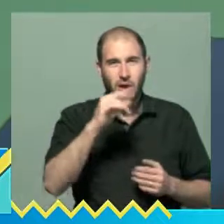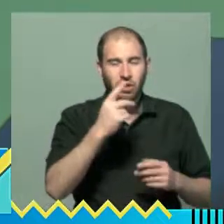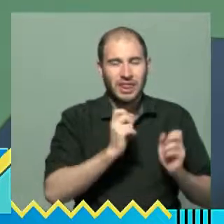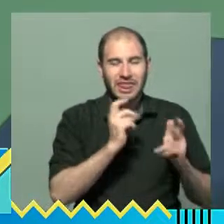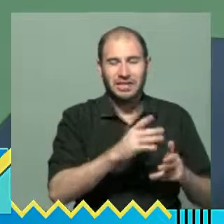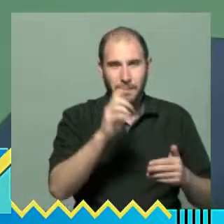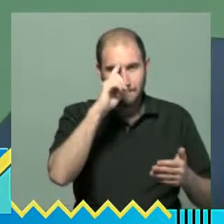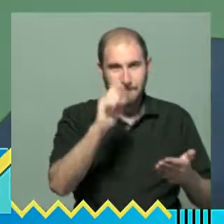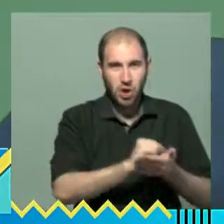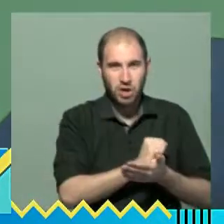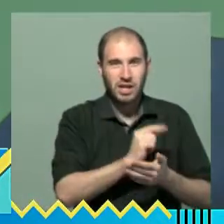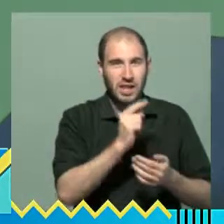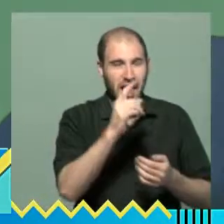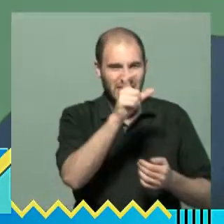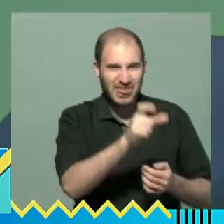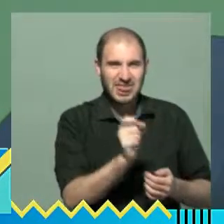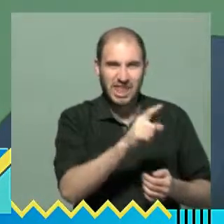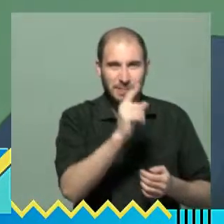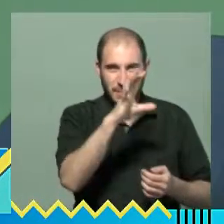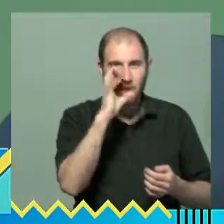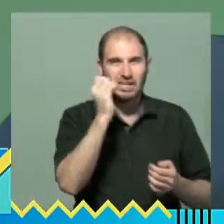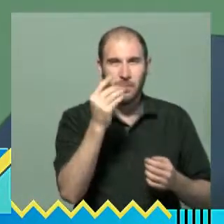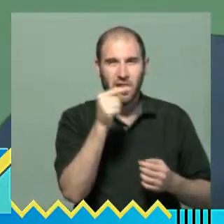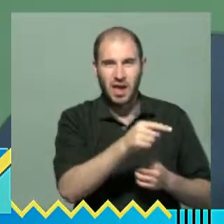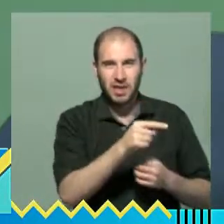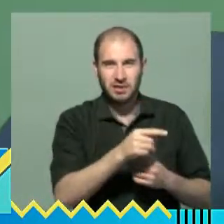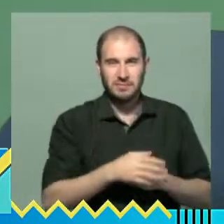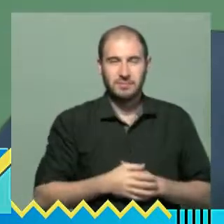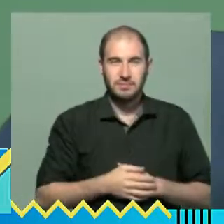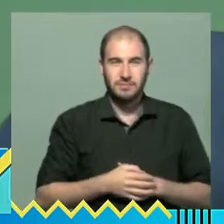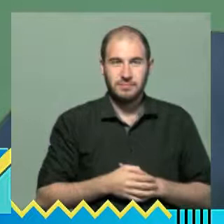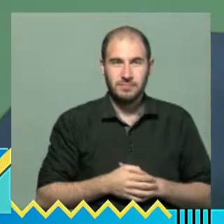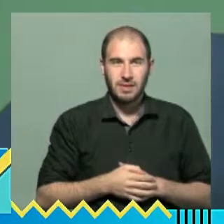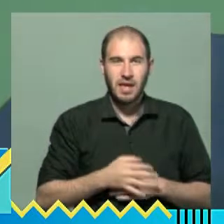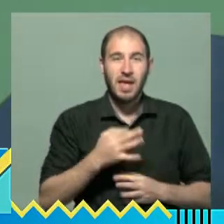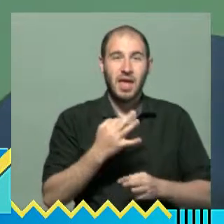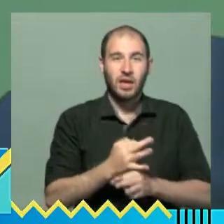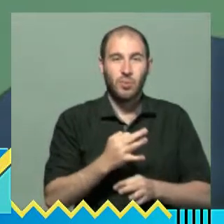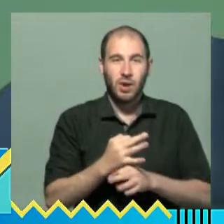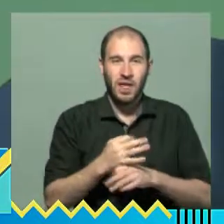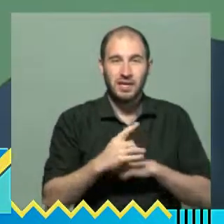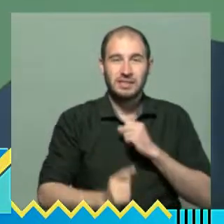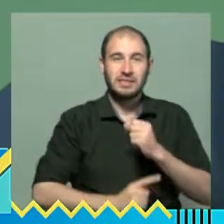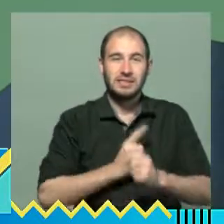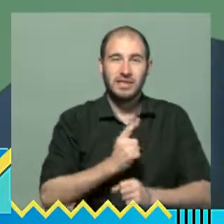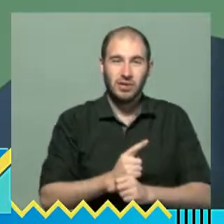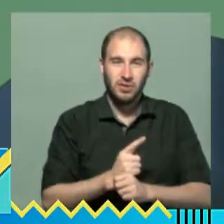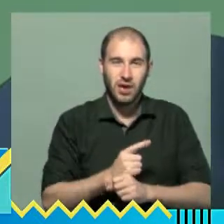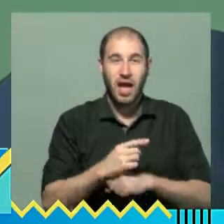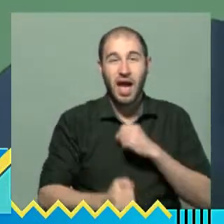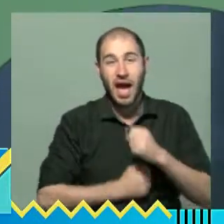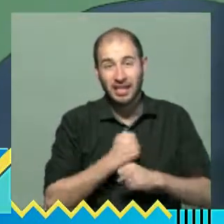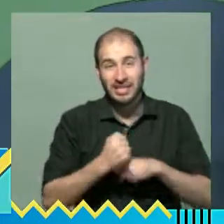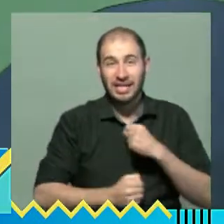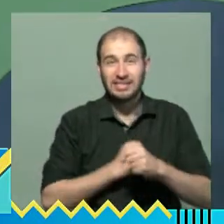dijo. Sí te acordás de él, porque la figura es él. Claro. La escuela del siglo, hasta el